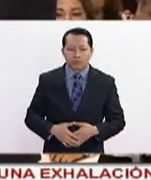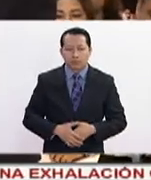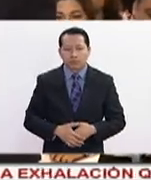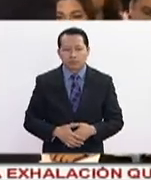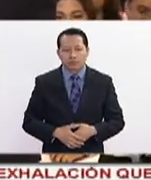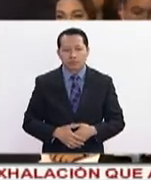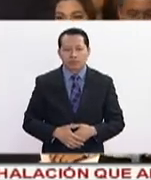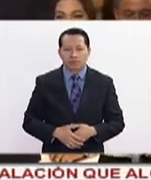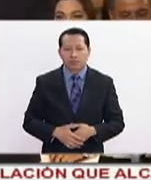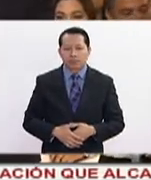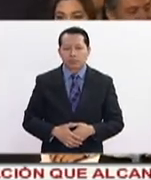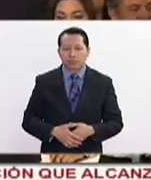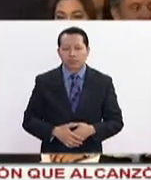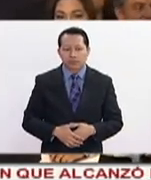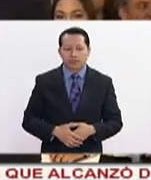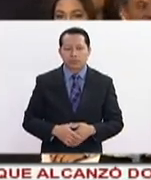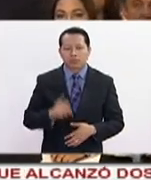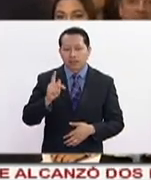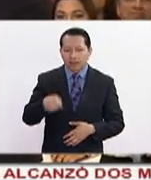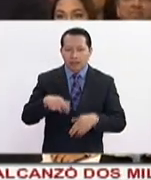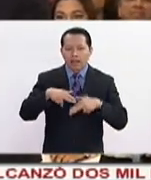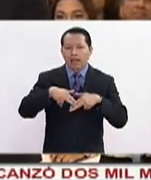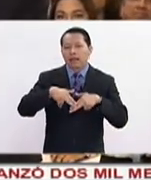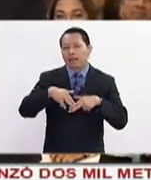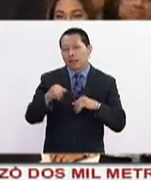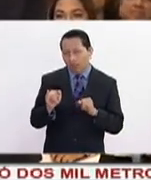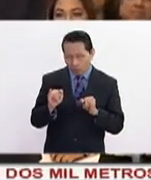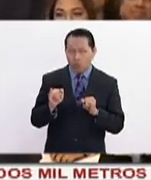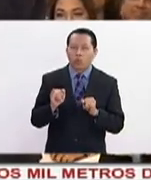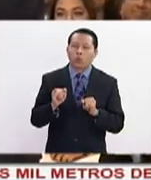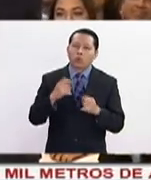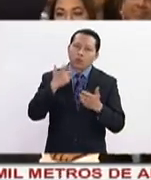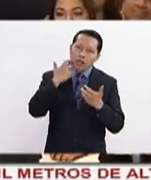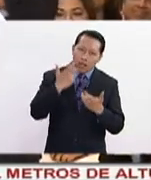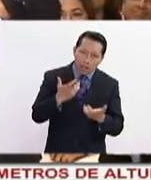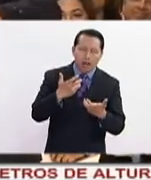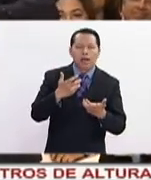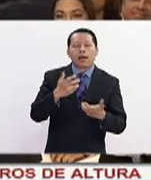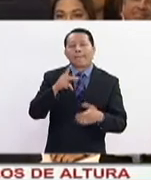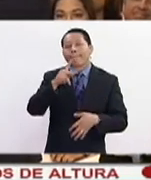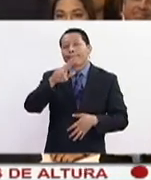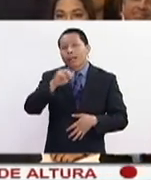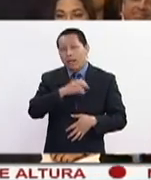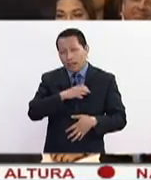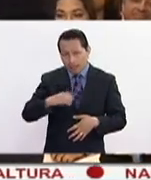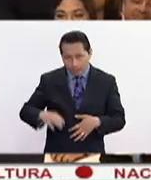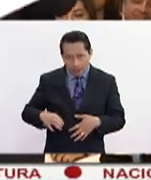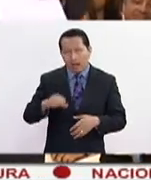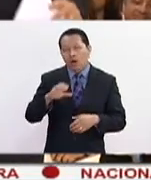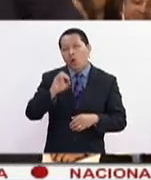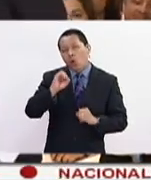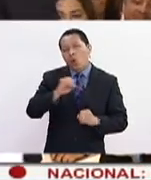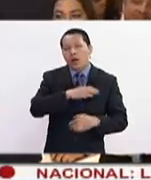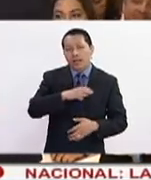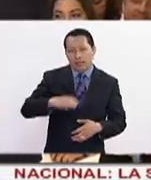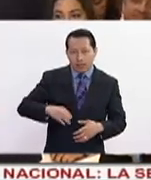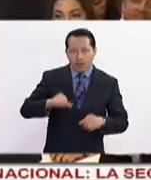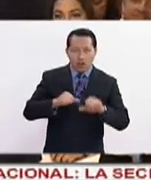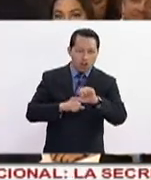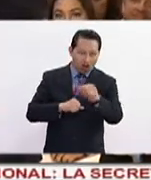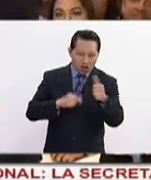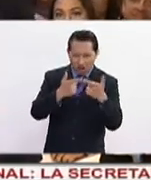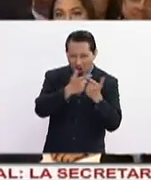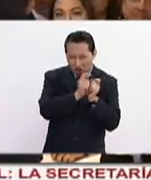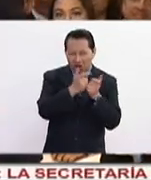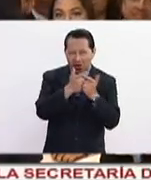Que ningún aspirante o precandidato o candidato de los otros partidos, que ni